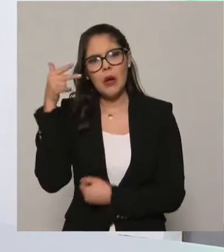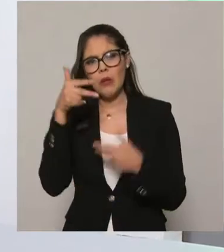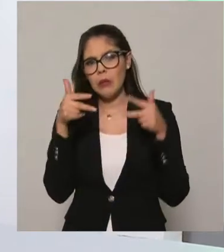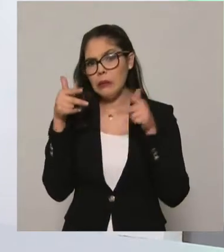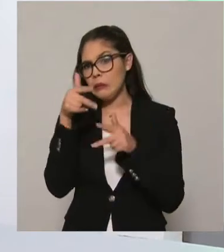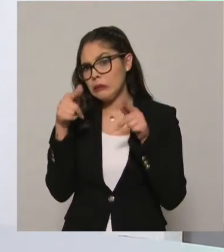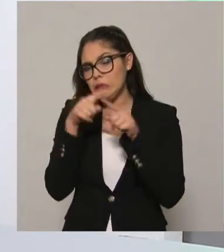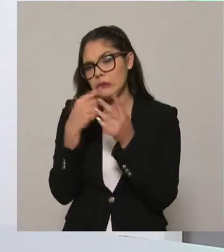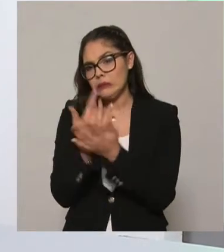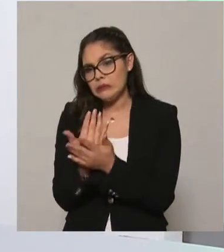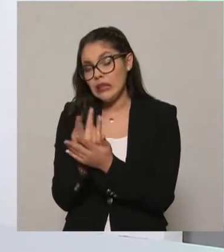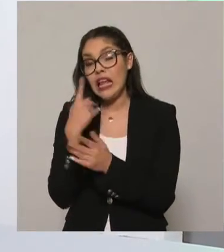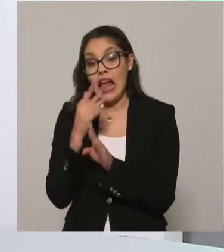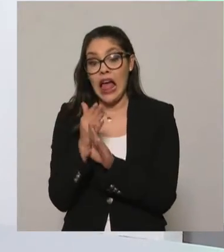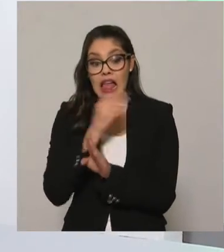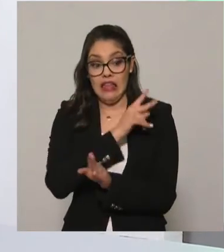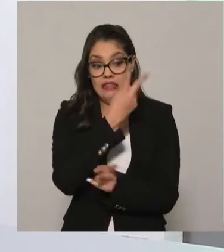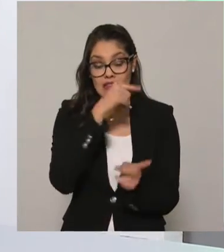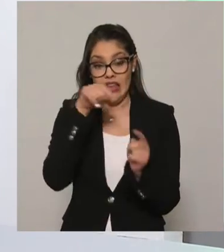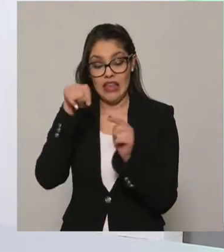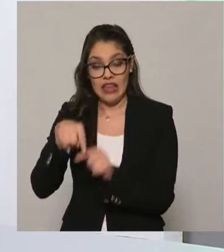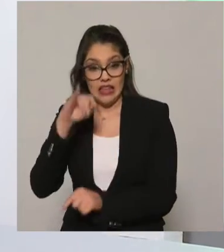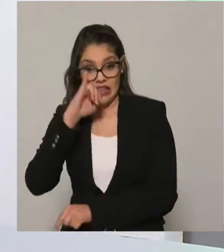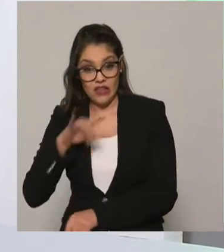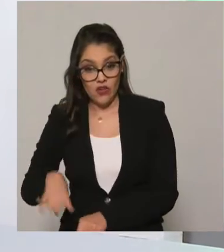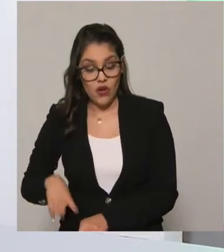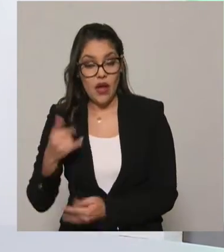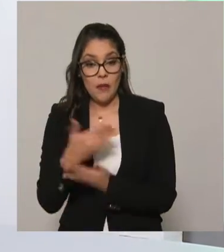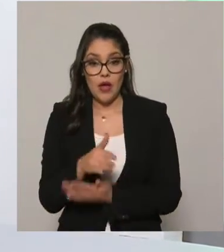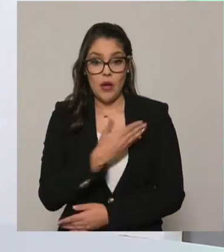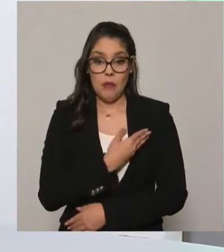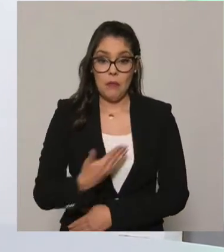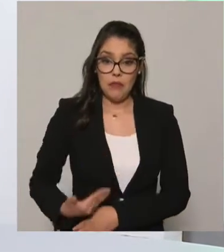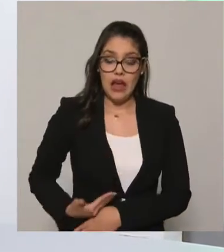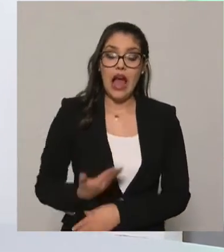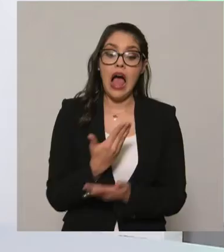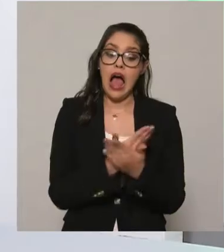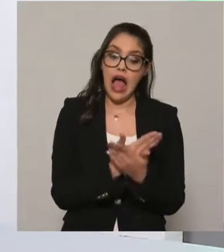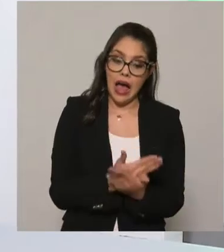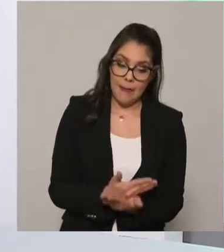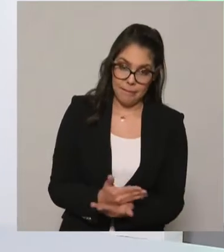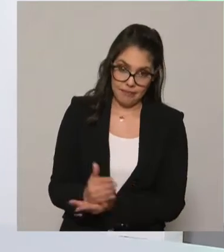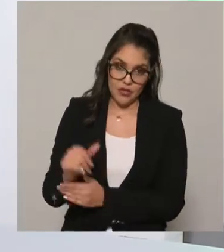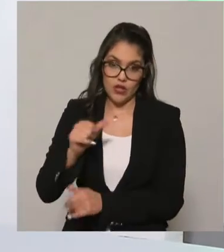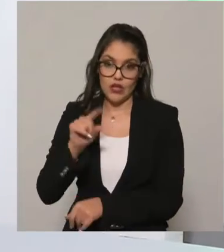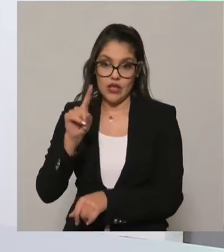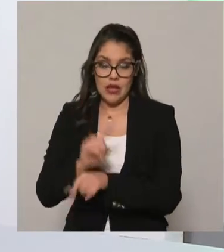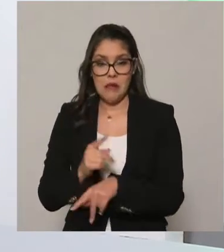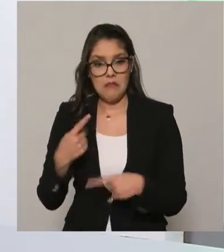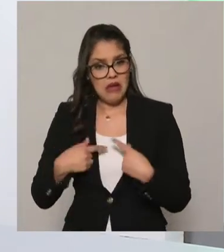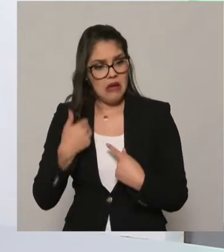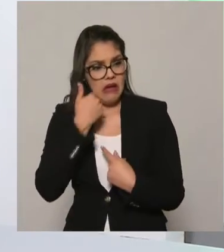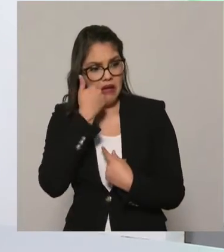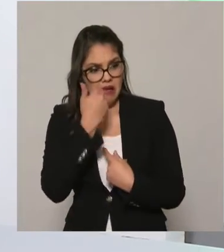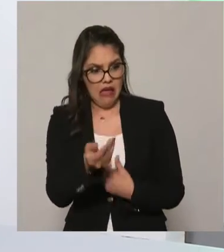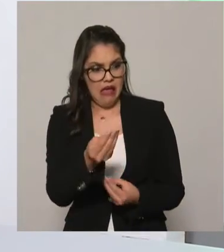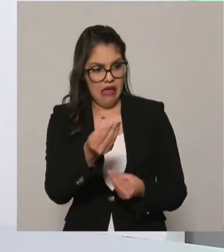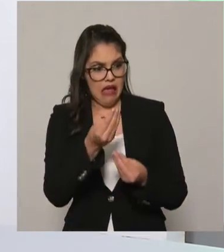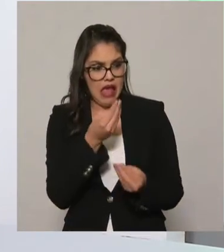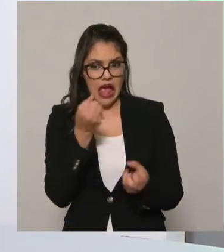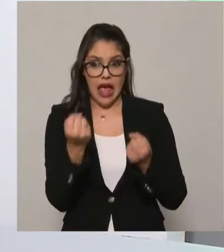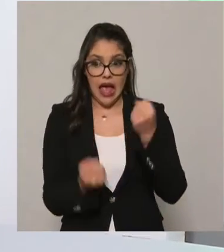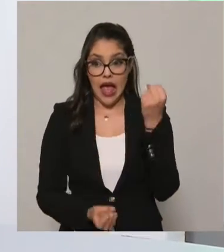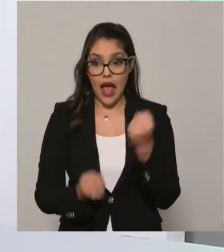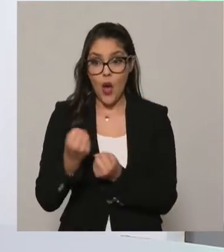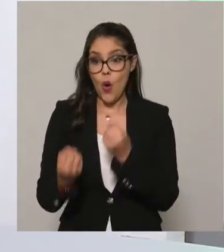de la República y la jefa de gobierno. Pero para comentarte otros temas importantes de la agenda, las personas que quieran adquirir un vehículo nuevo